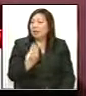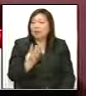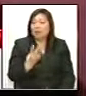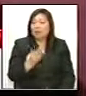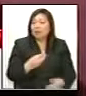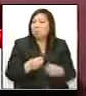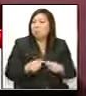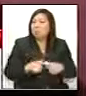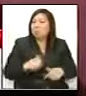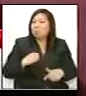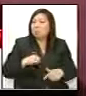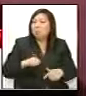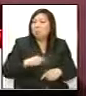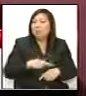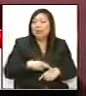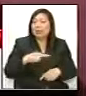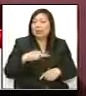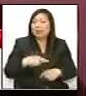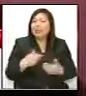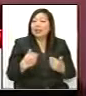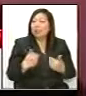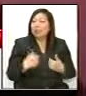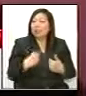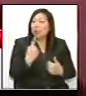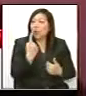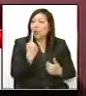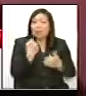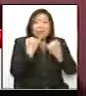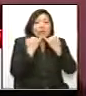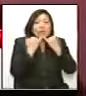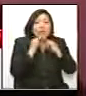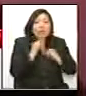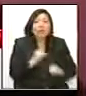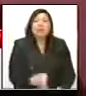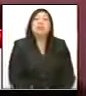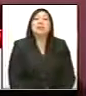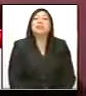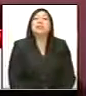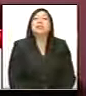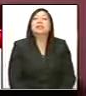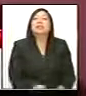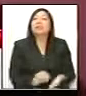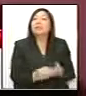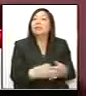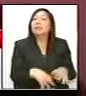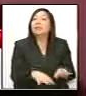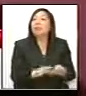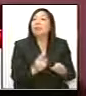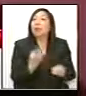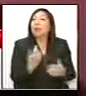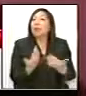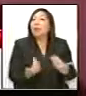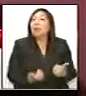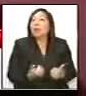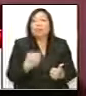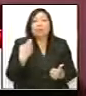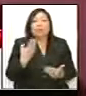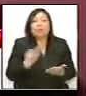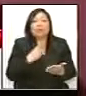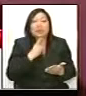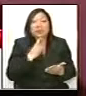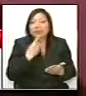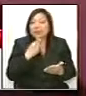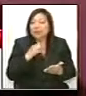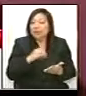los municipios, las regiones tengan una sola información, lo cual es muy importante para cualquier política pública que se